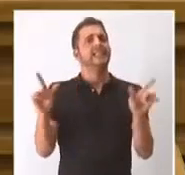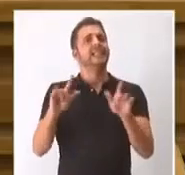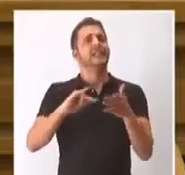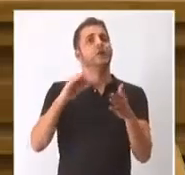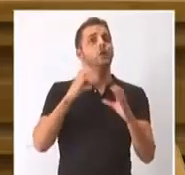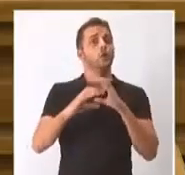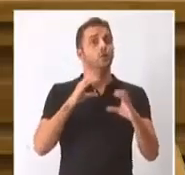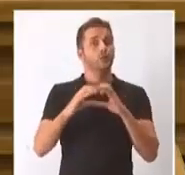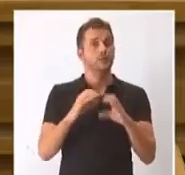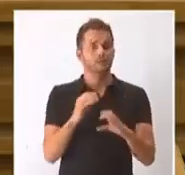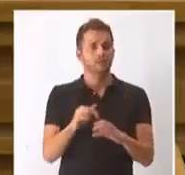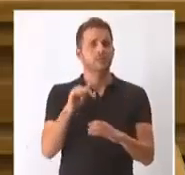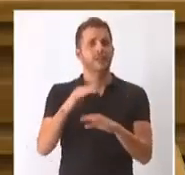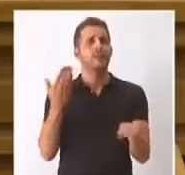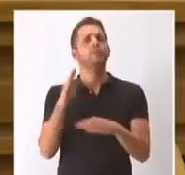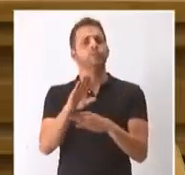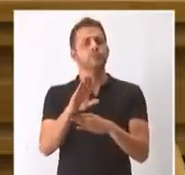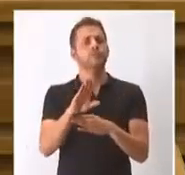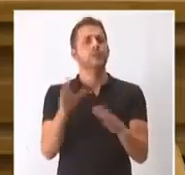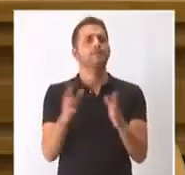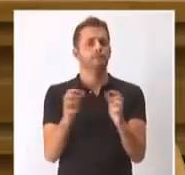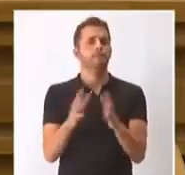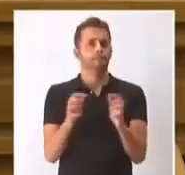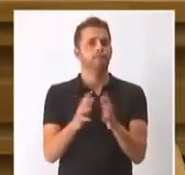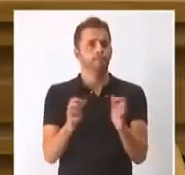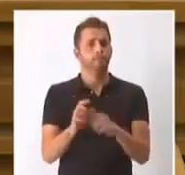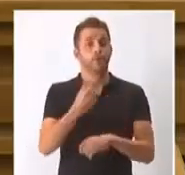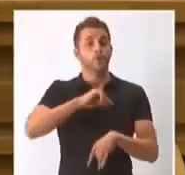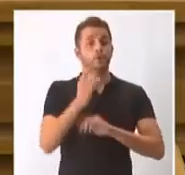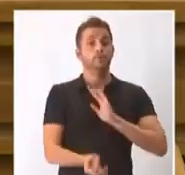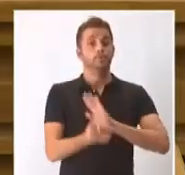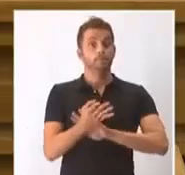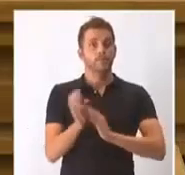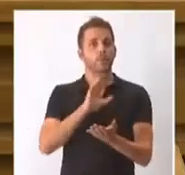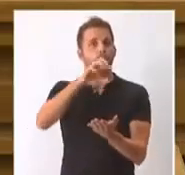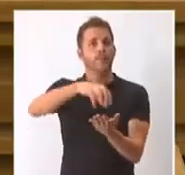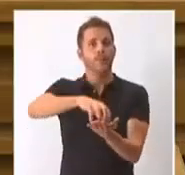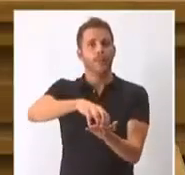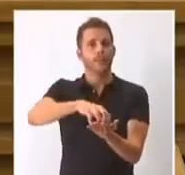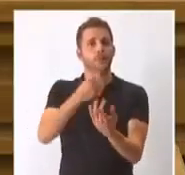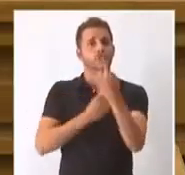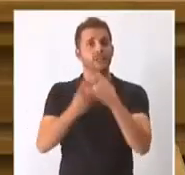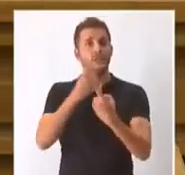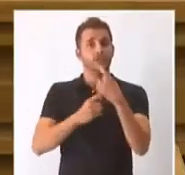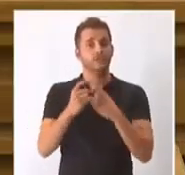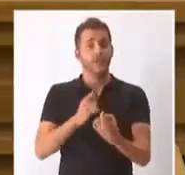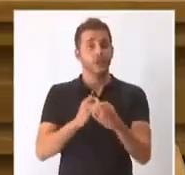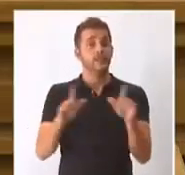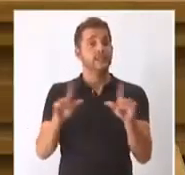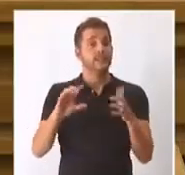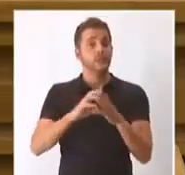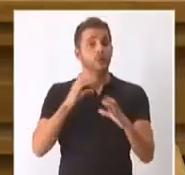propuestas que se están planteando son ambiciosas vamos a crear vamos a poner en marcha un centro de información de telecomunicaciones